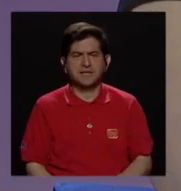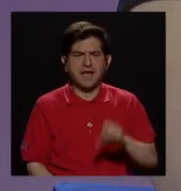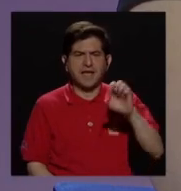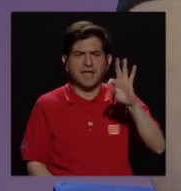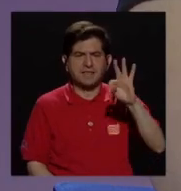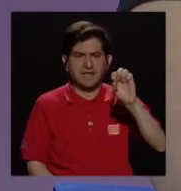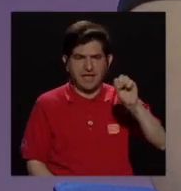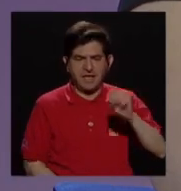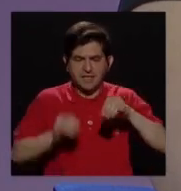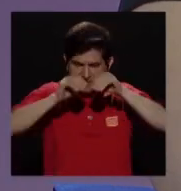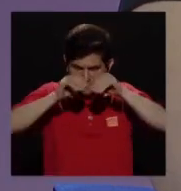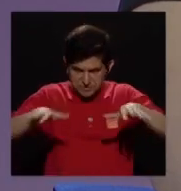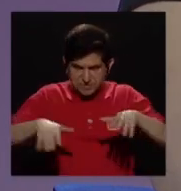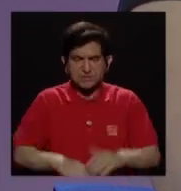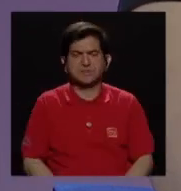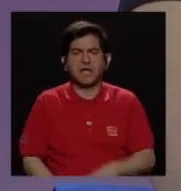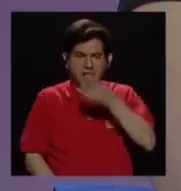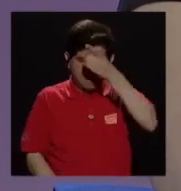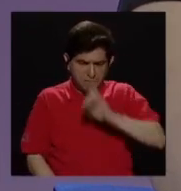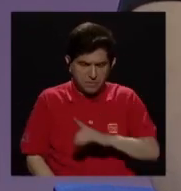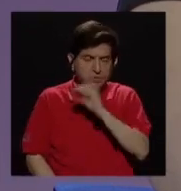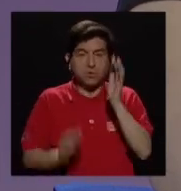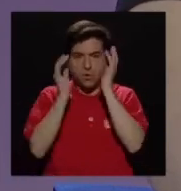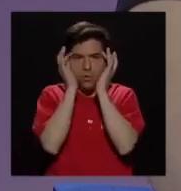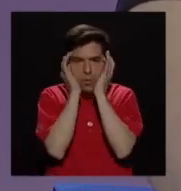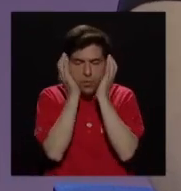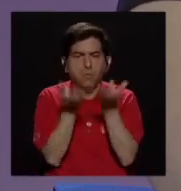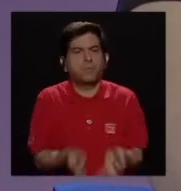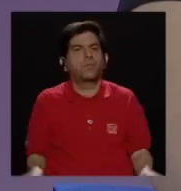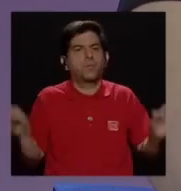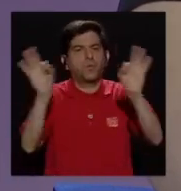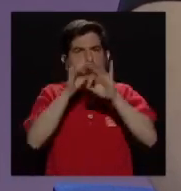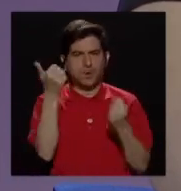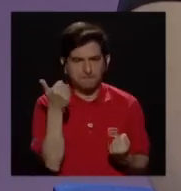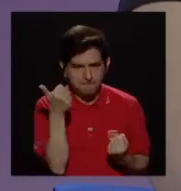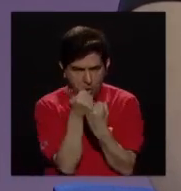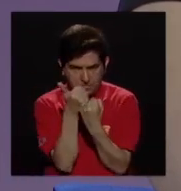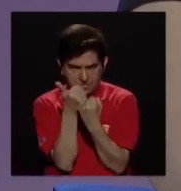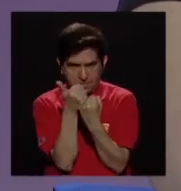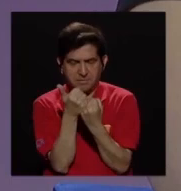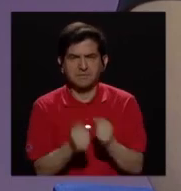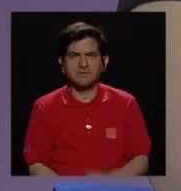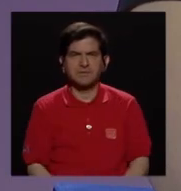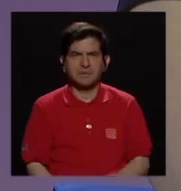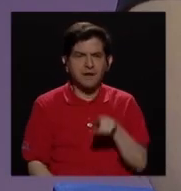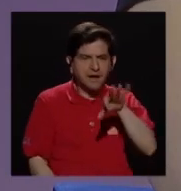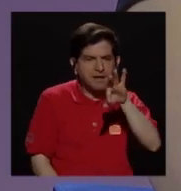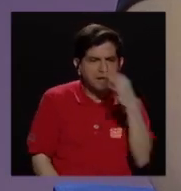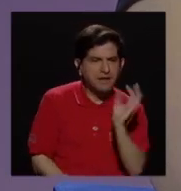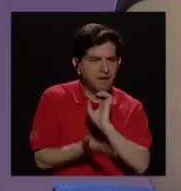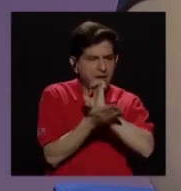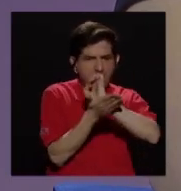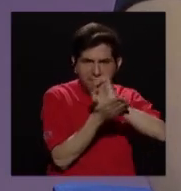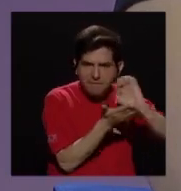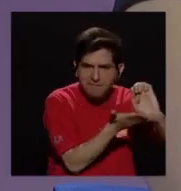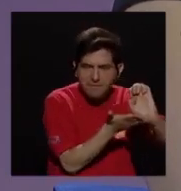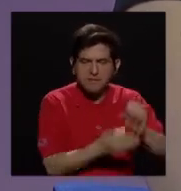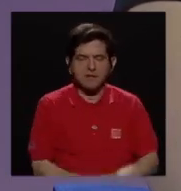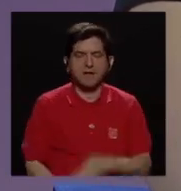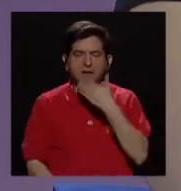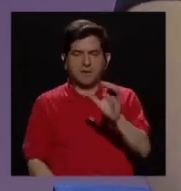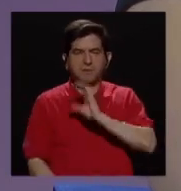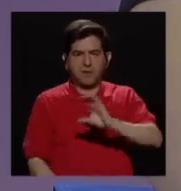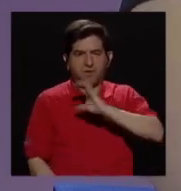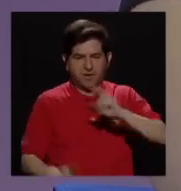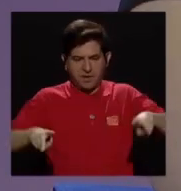de transmisión sexual, depresión y ansiedad. Entonces es importante ese apoyo justamente para prevenir y mejorar la calidad